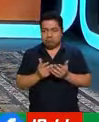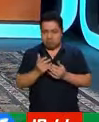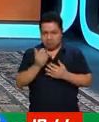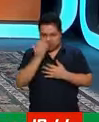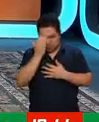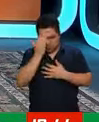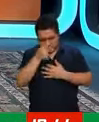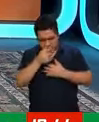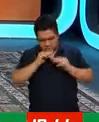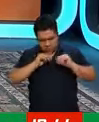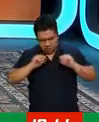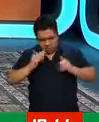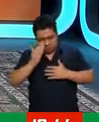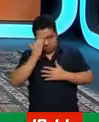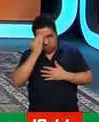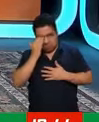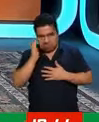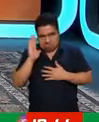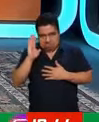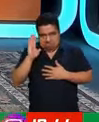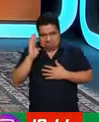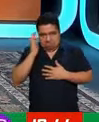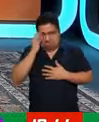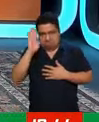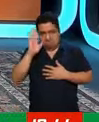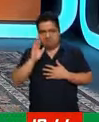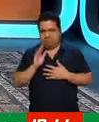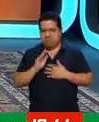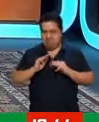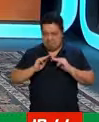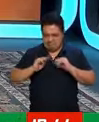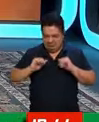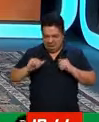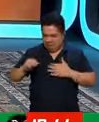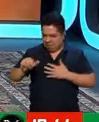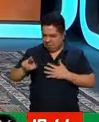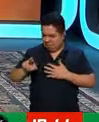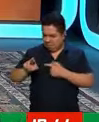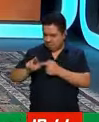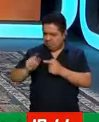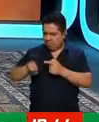¿Conoces el mar? No. ¿Qué es el mar?